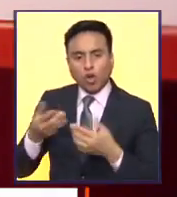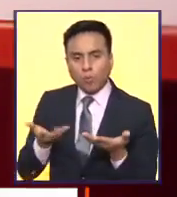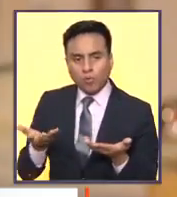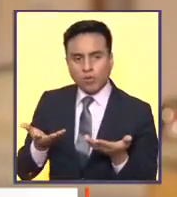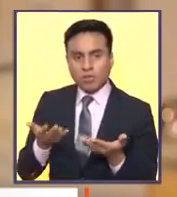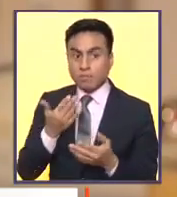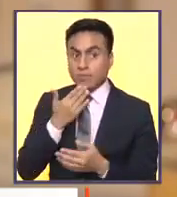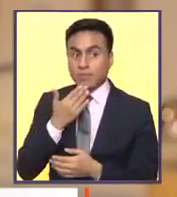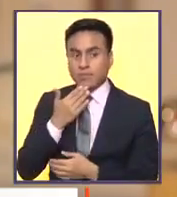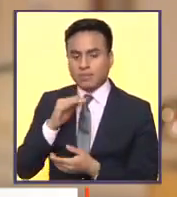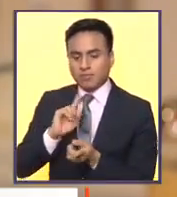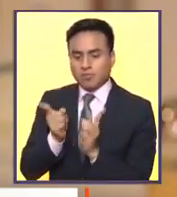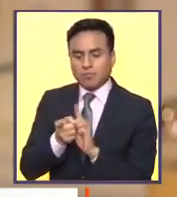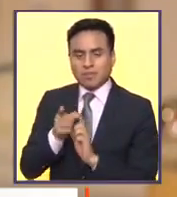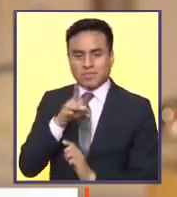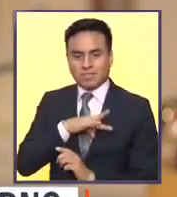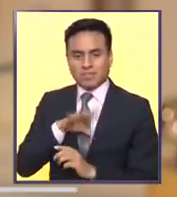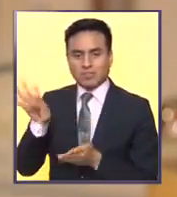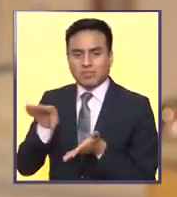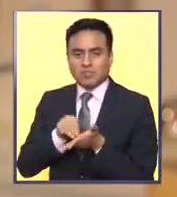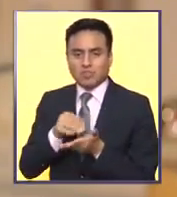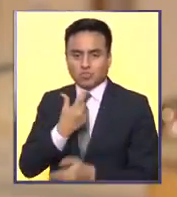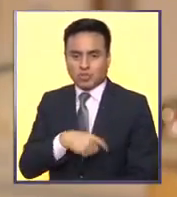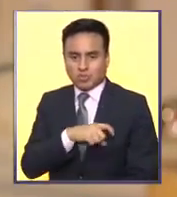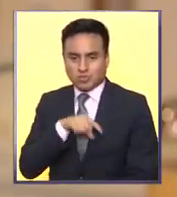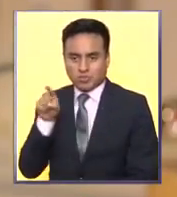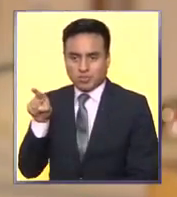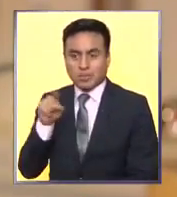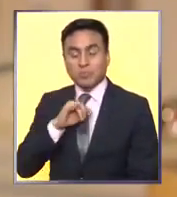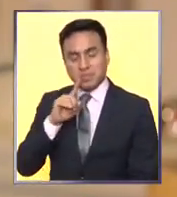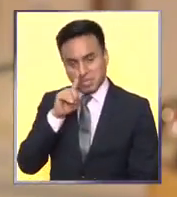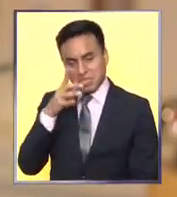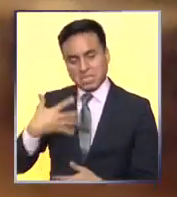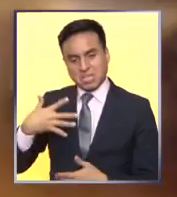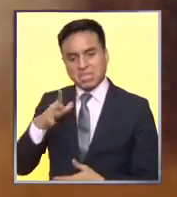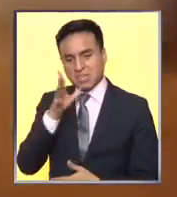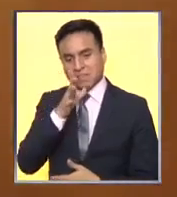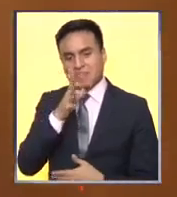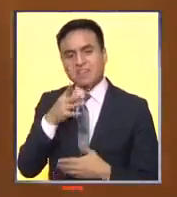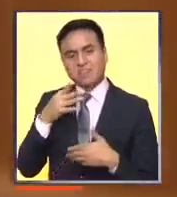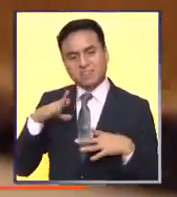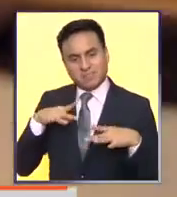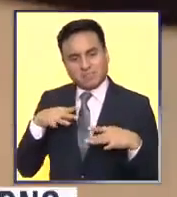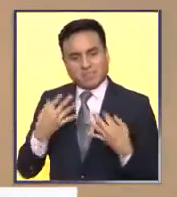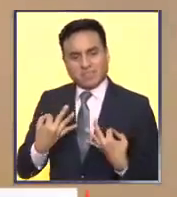al final, chilenizamos un poco este concepto suizo y hasta el momento nos ha ido increíble, así que estamos felices.